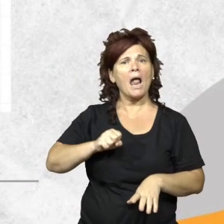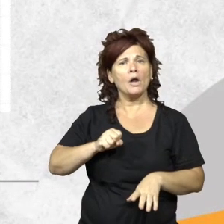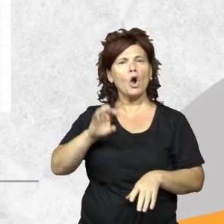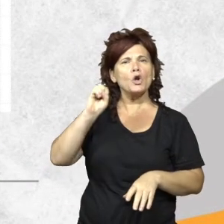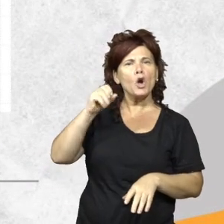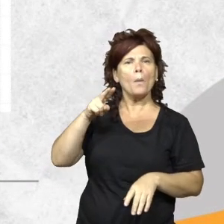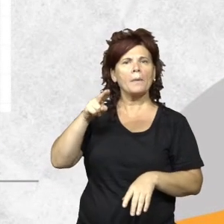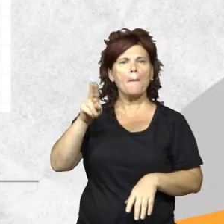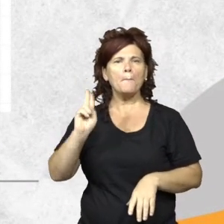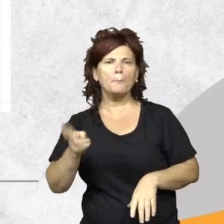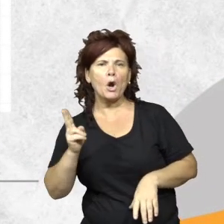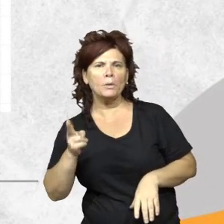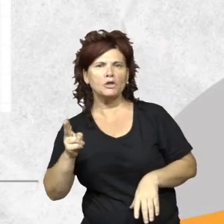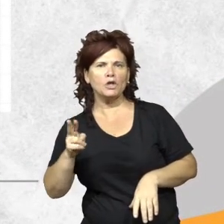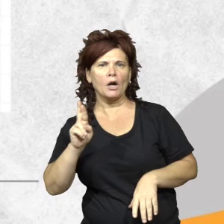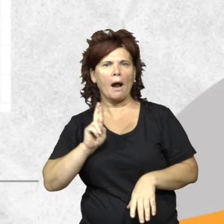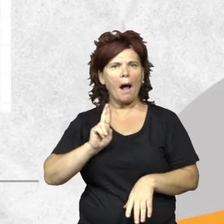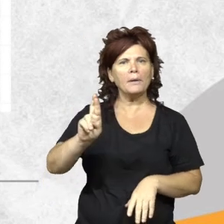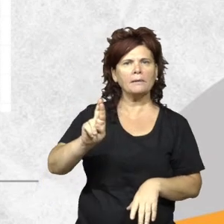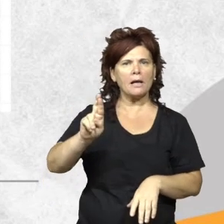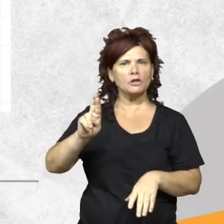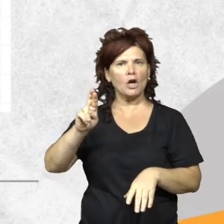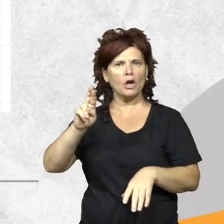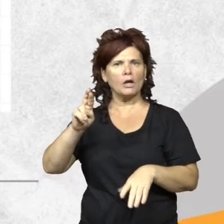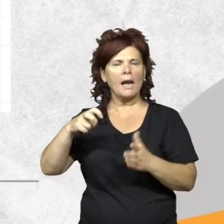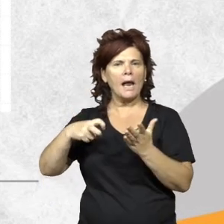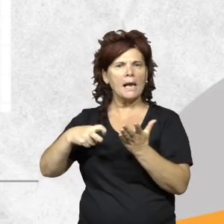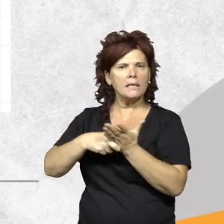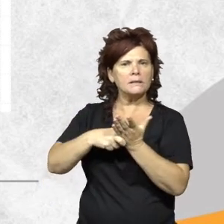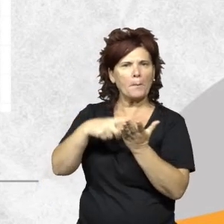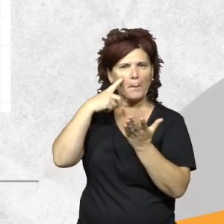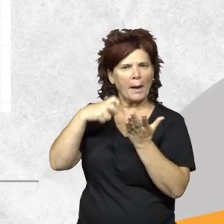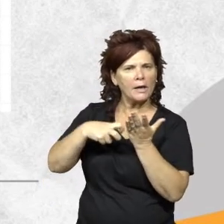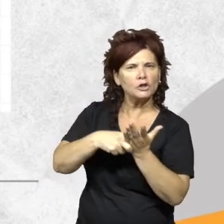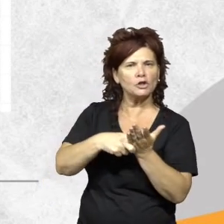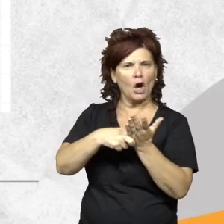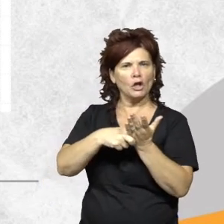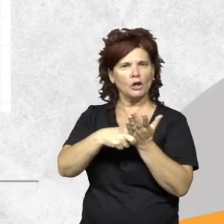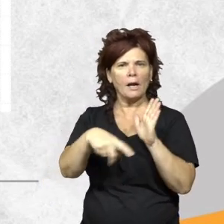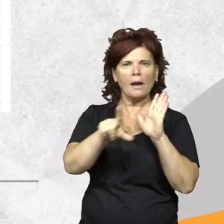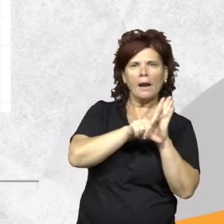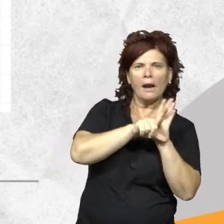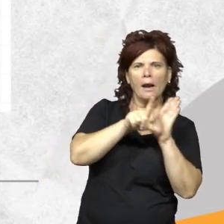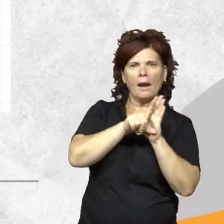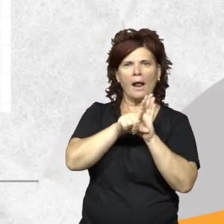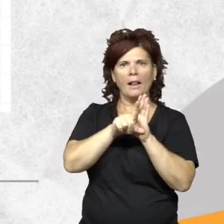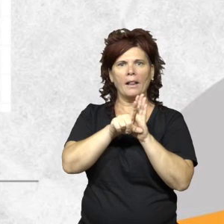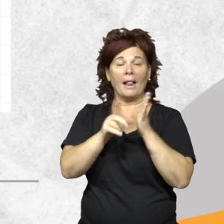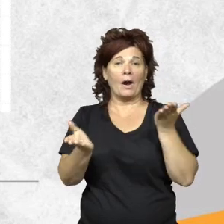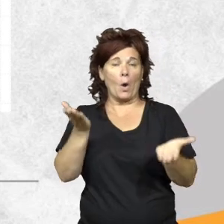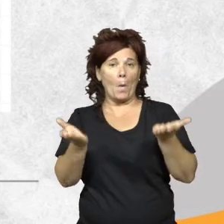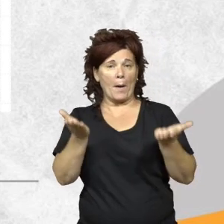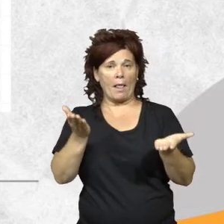prohibición, habilitación, inspección y control ambiental en la doctrina y en el derecho comparado. Primero,